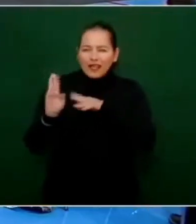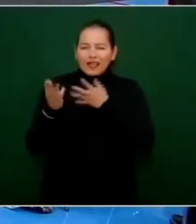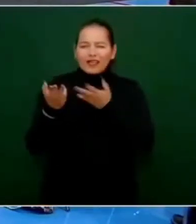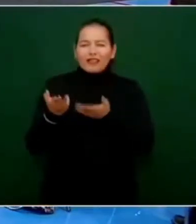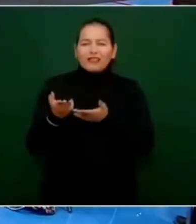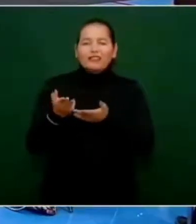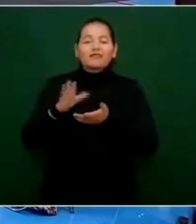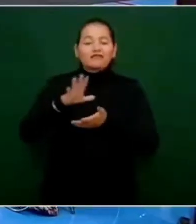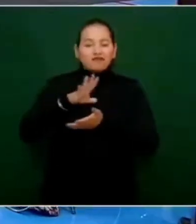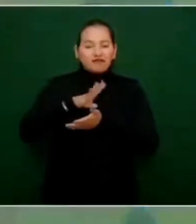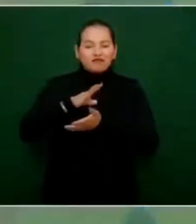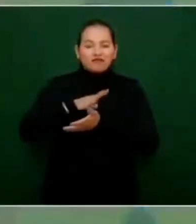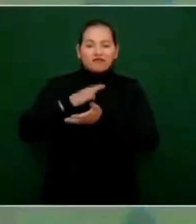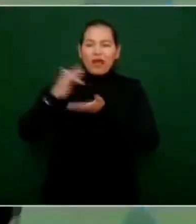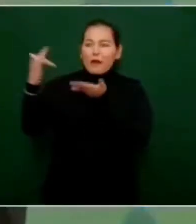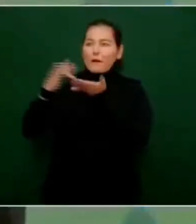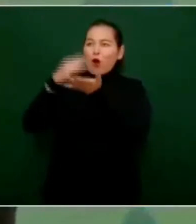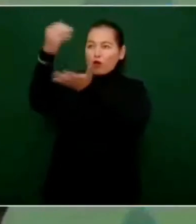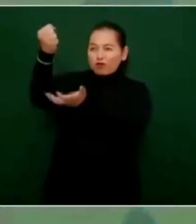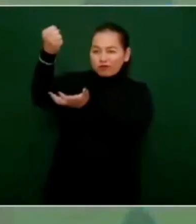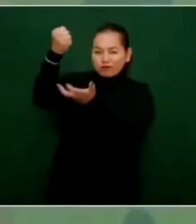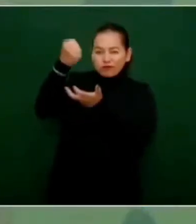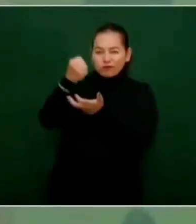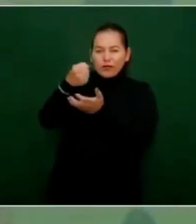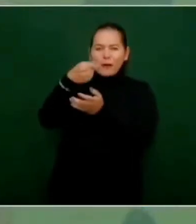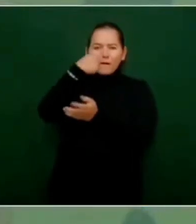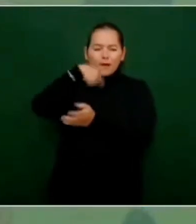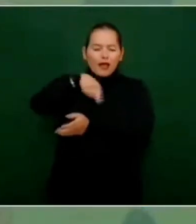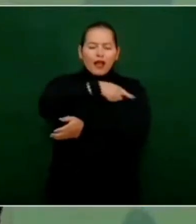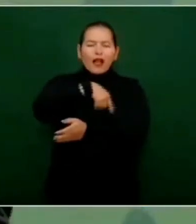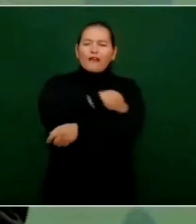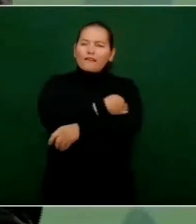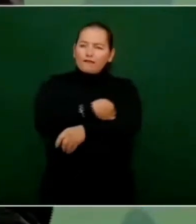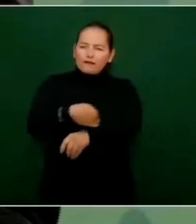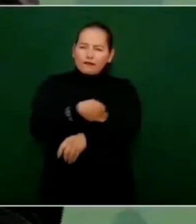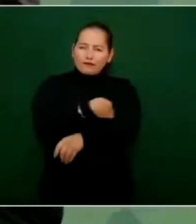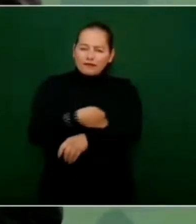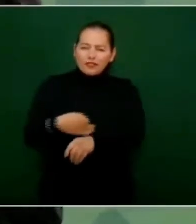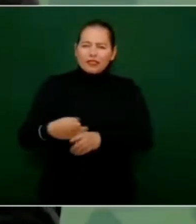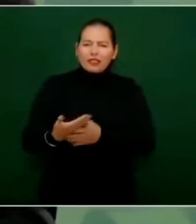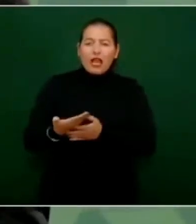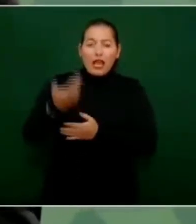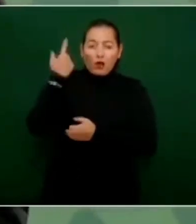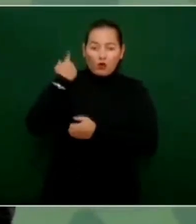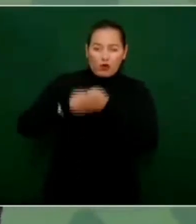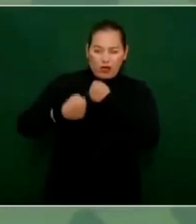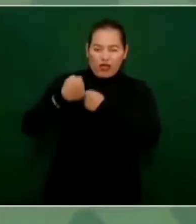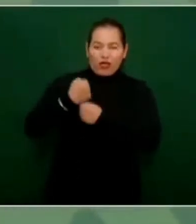están enviando apoyos a sus familiares como nunca. El año pasado,